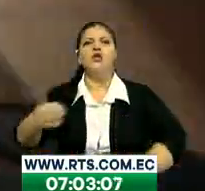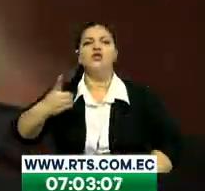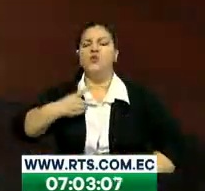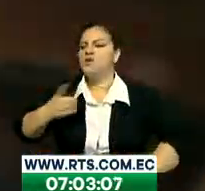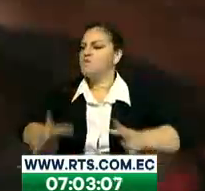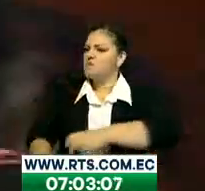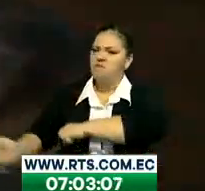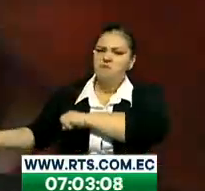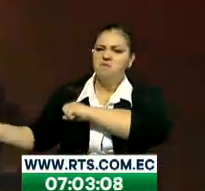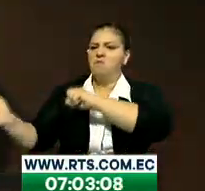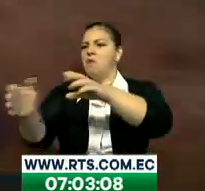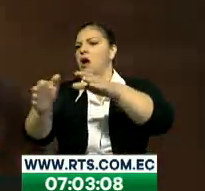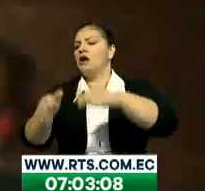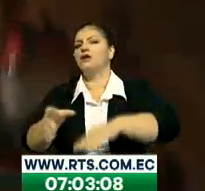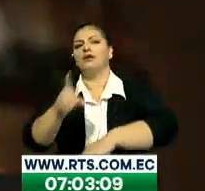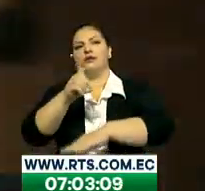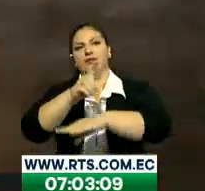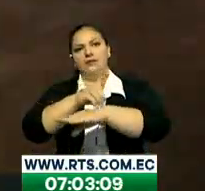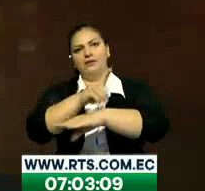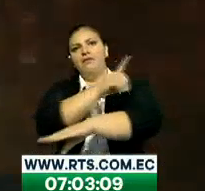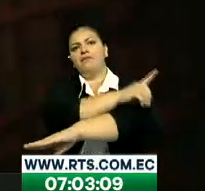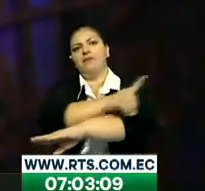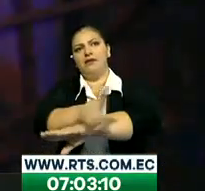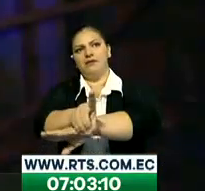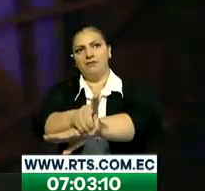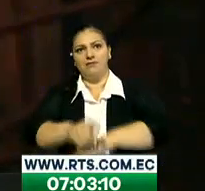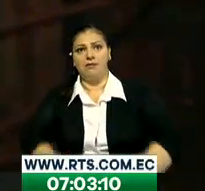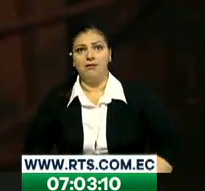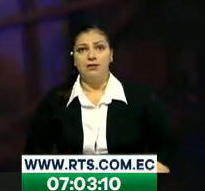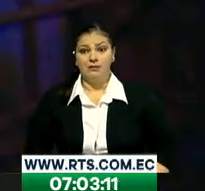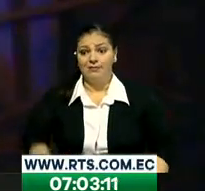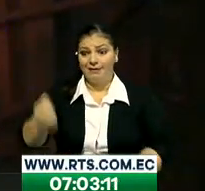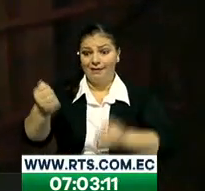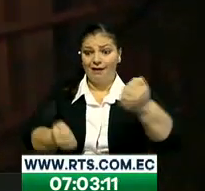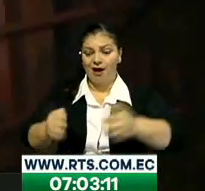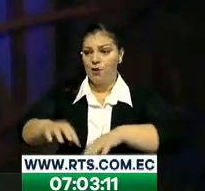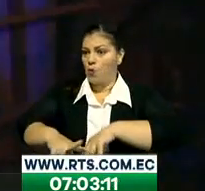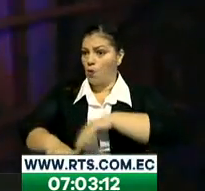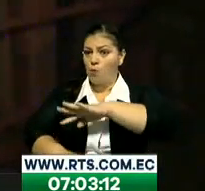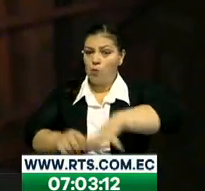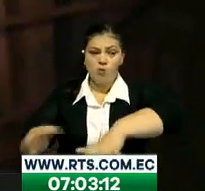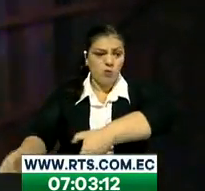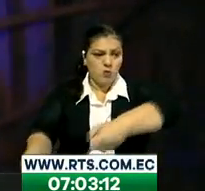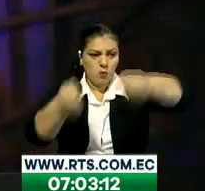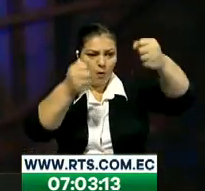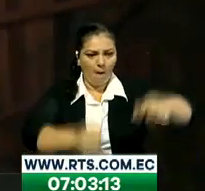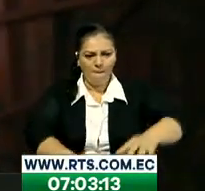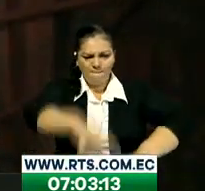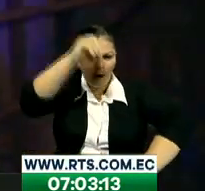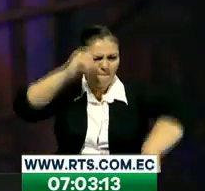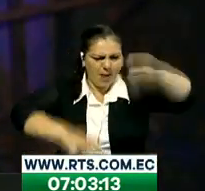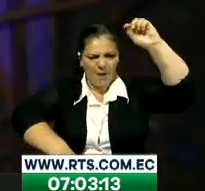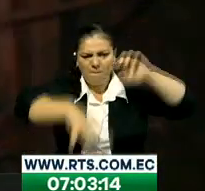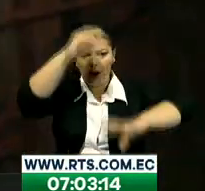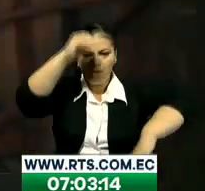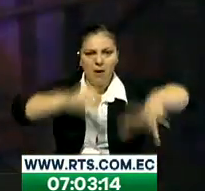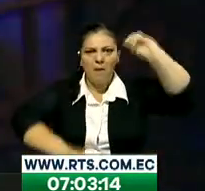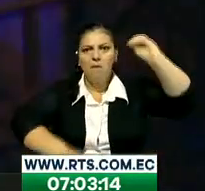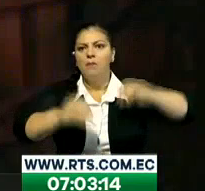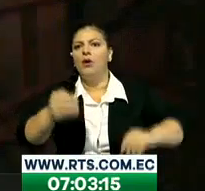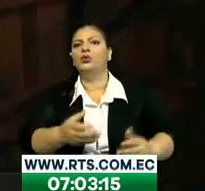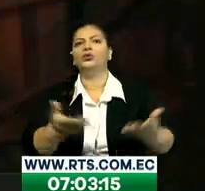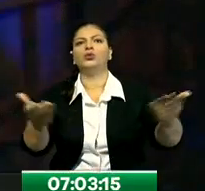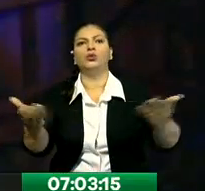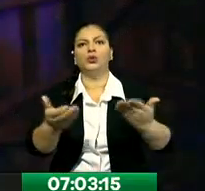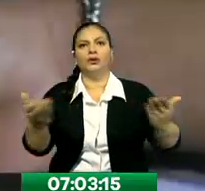magro acto seguido desmantelaban los carros y ocultaban sus partes en una bodega situada en